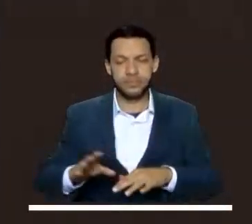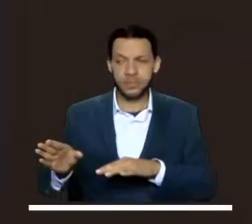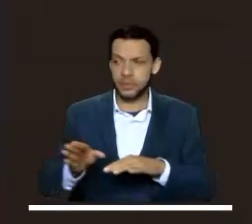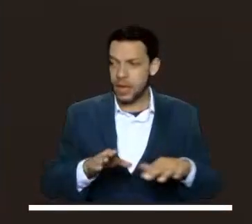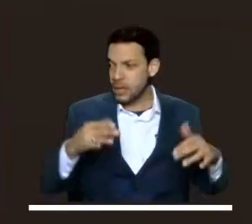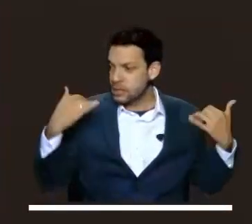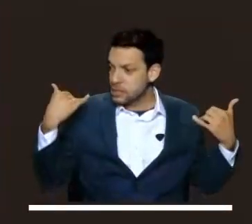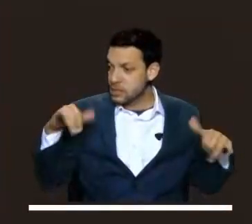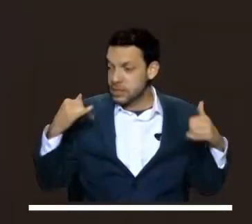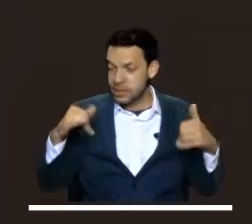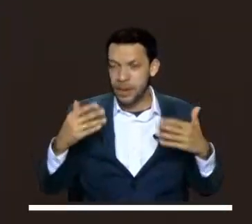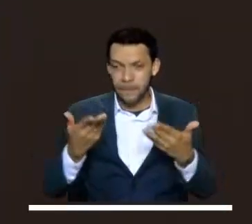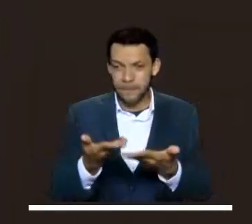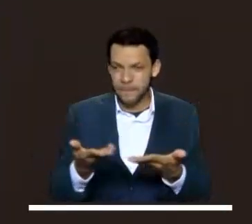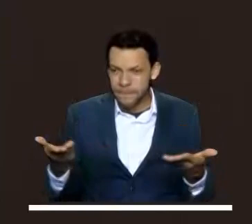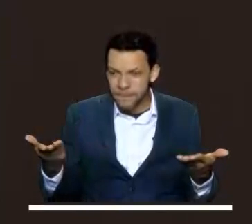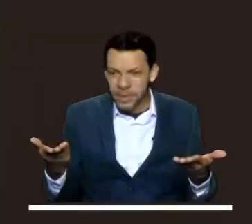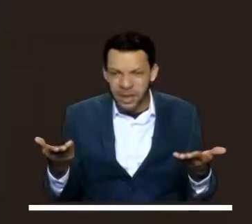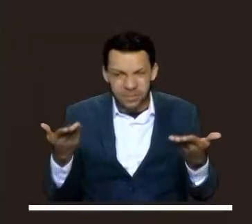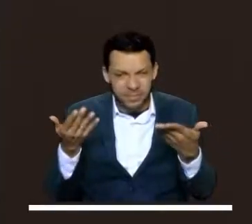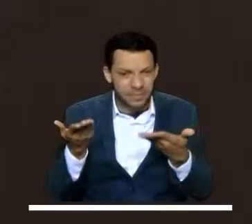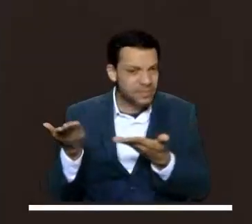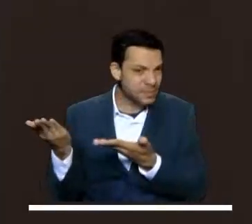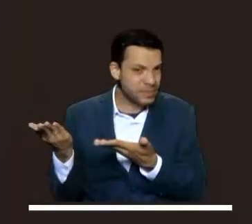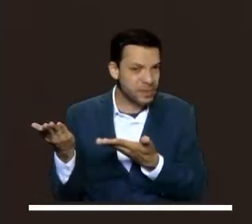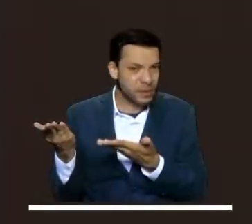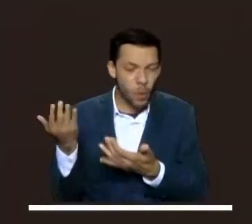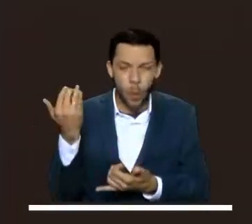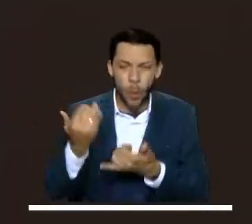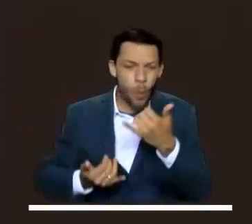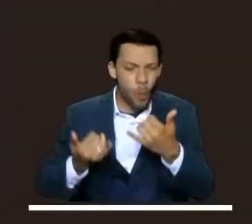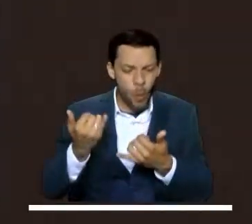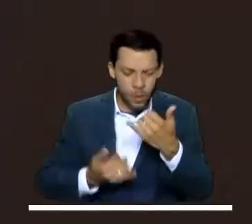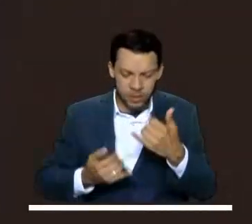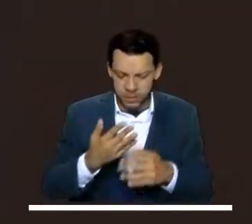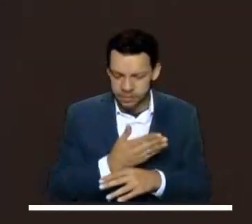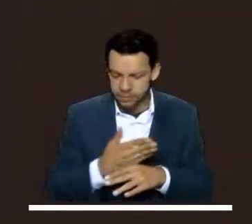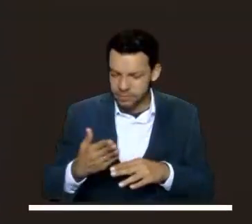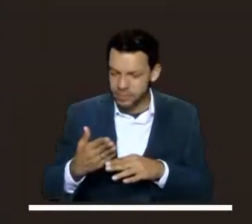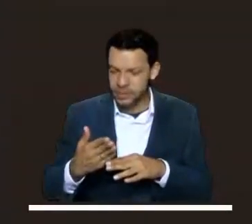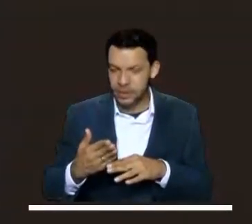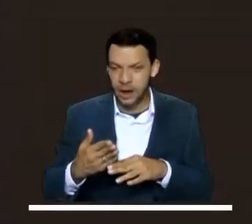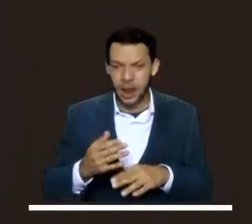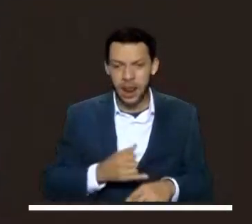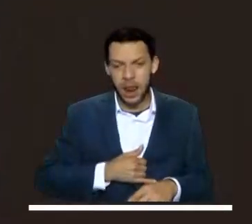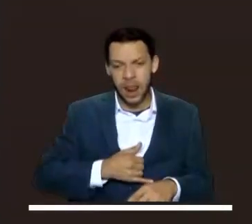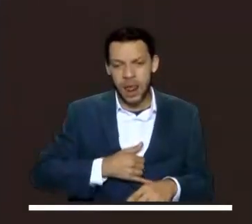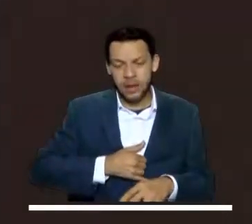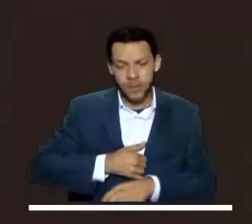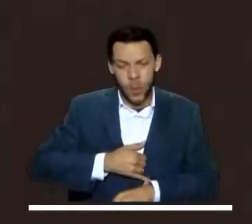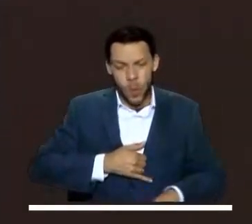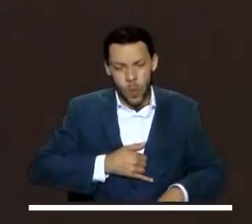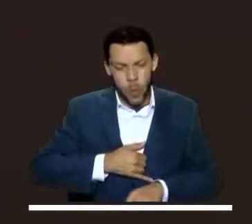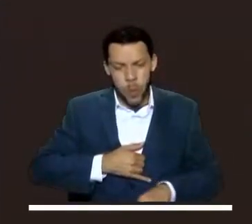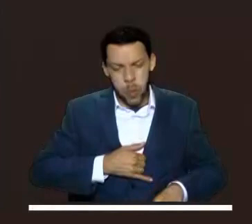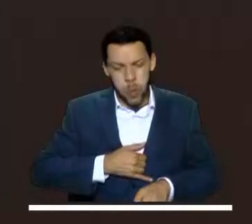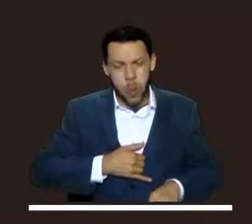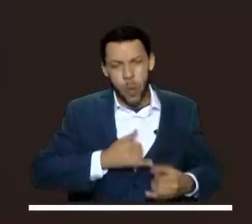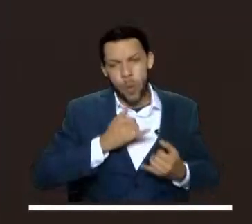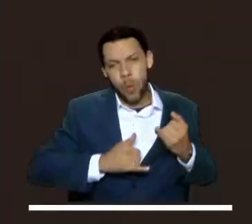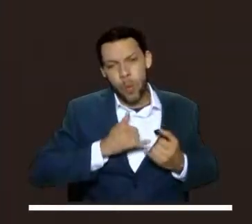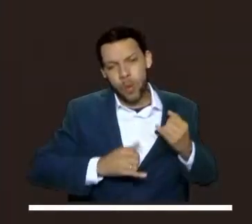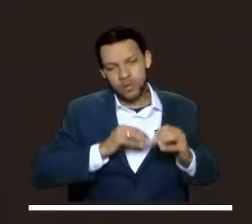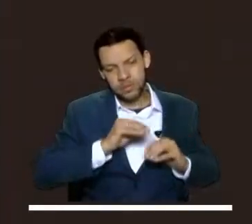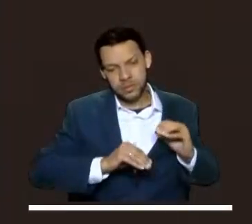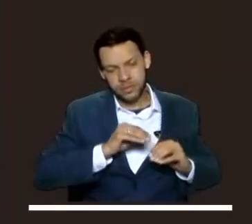llegado ya al ciego. Esta es la parte final del intestino, la primera porción del intestino grueso y